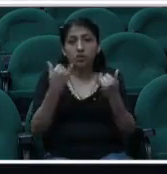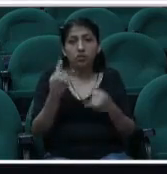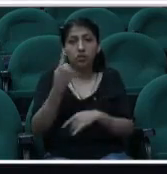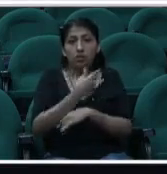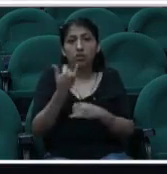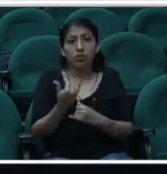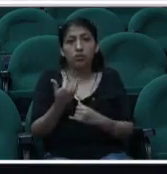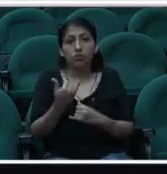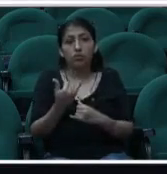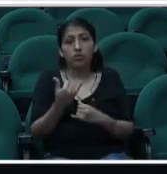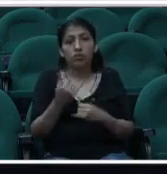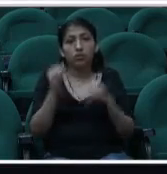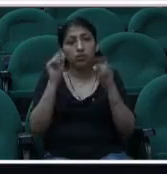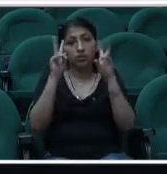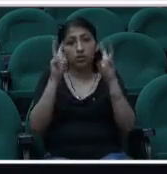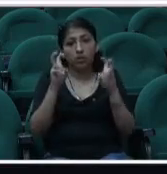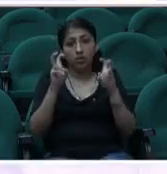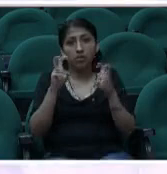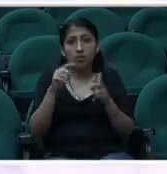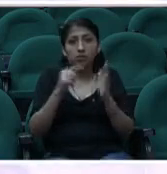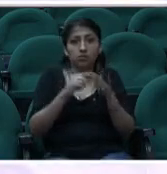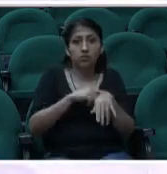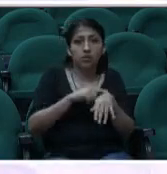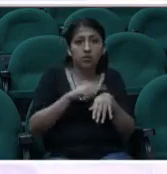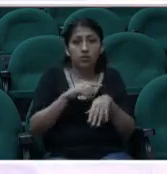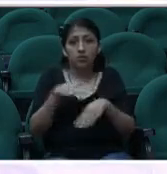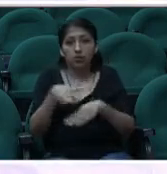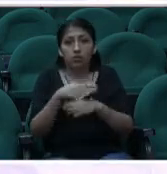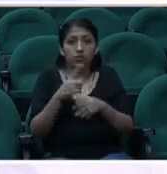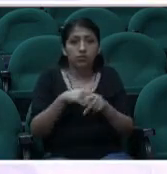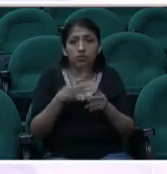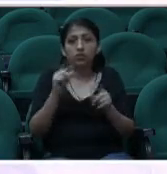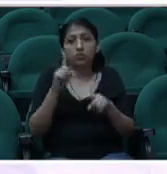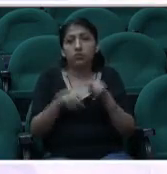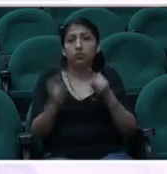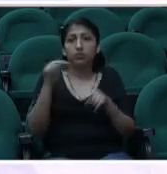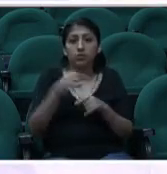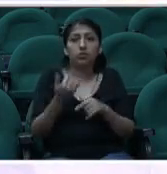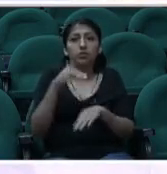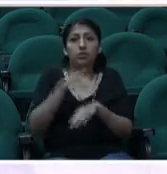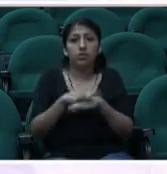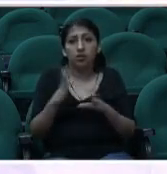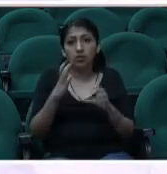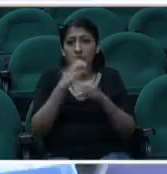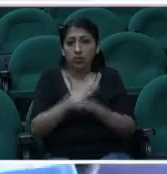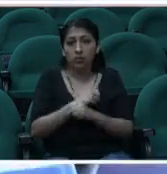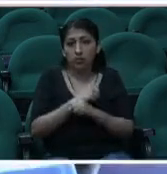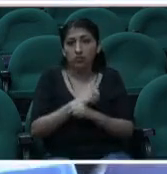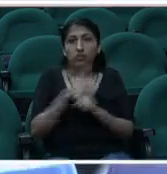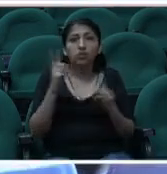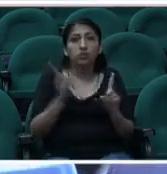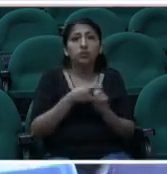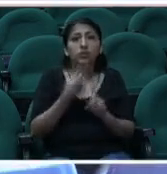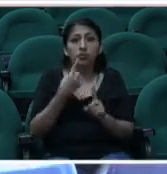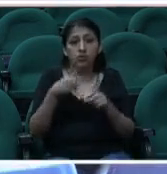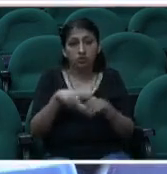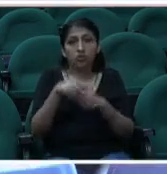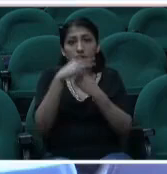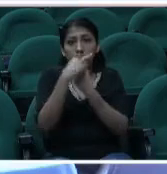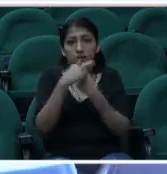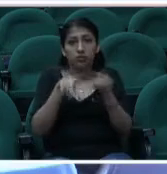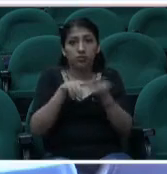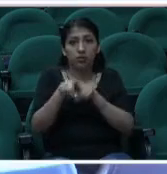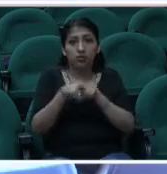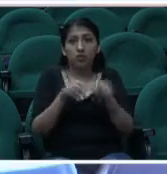hoy debido a temas de agenda previstas para esta tarde y noche entonces vamos a iniciar